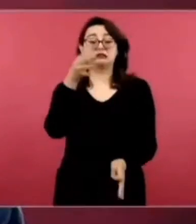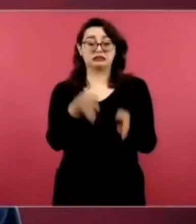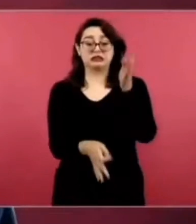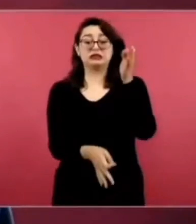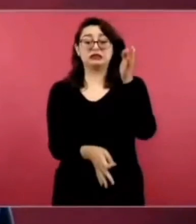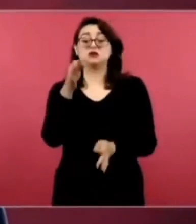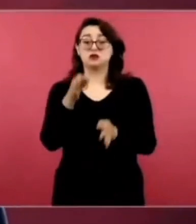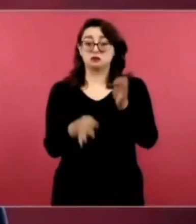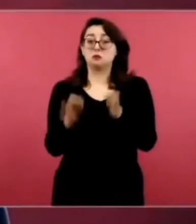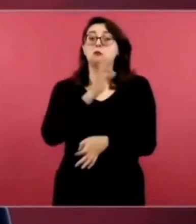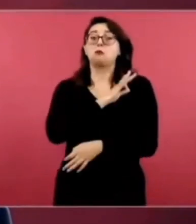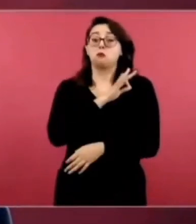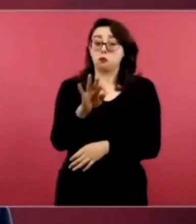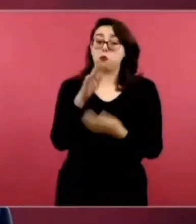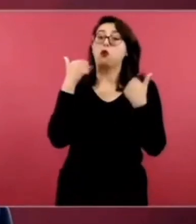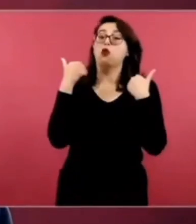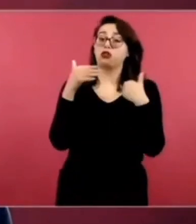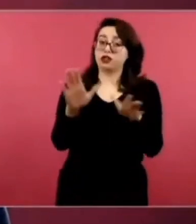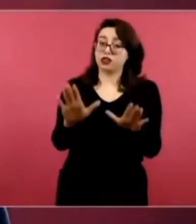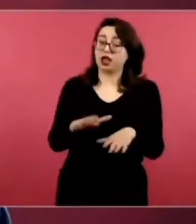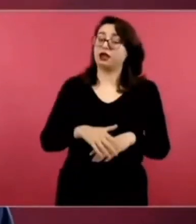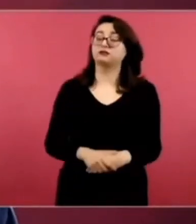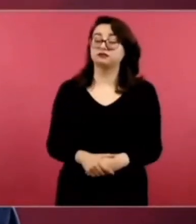el maíz